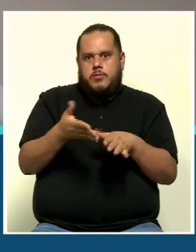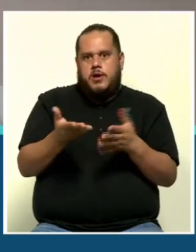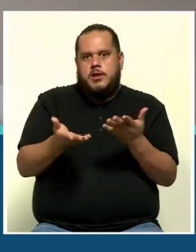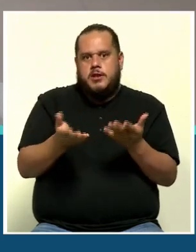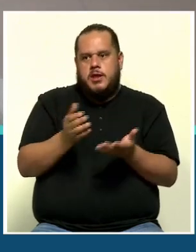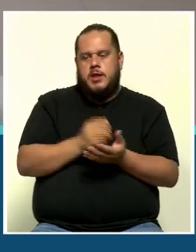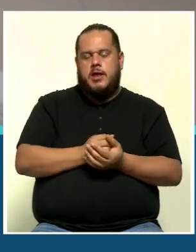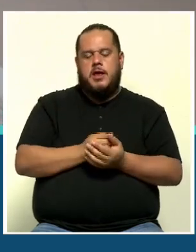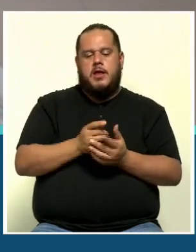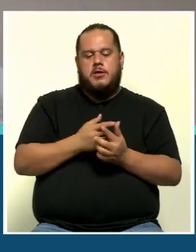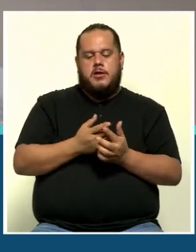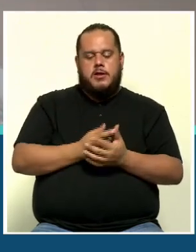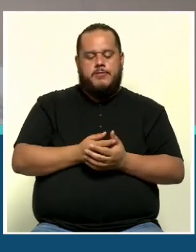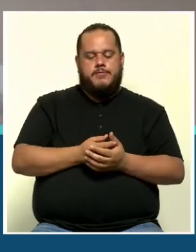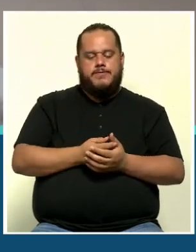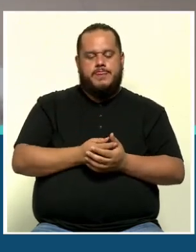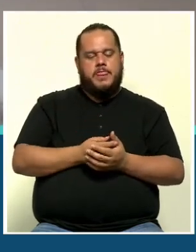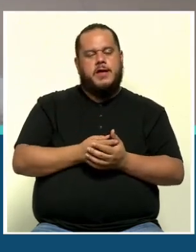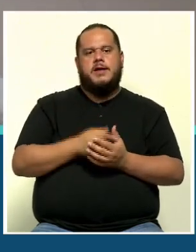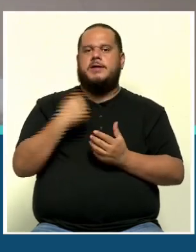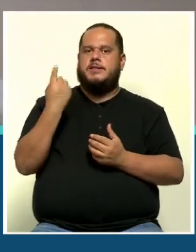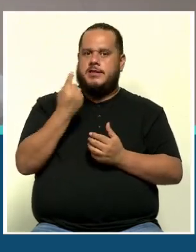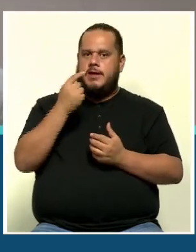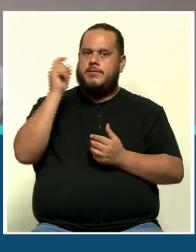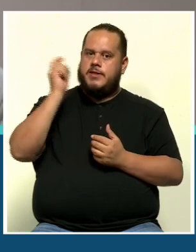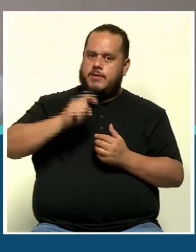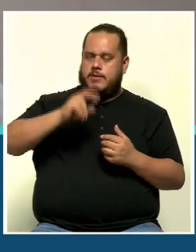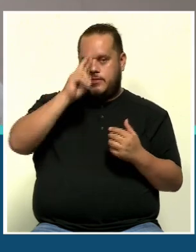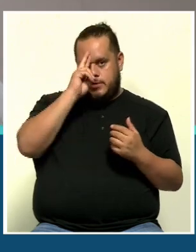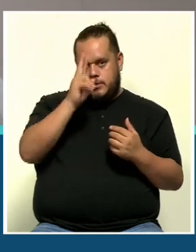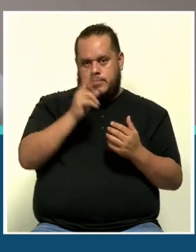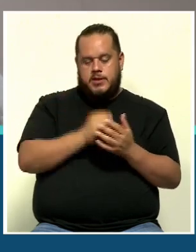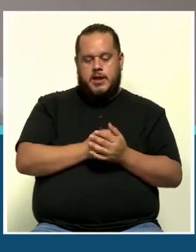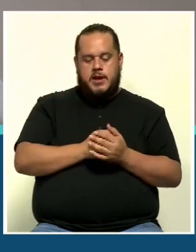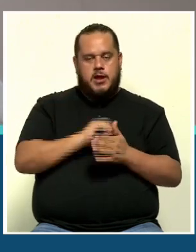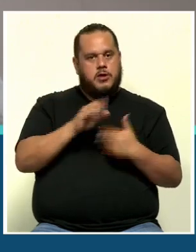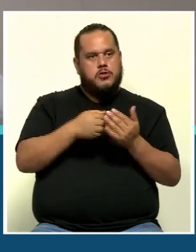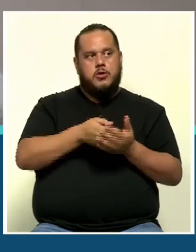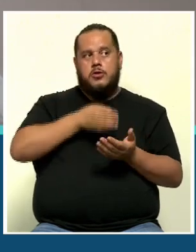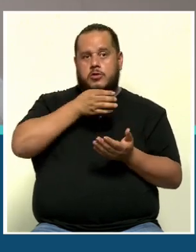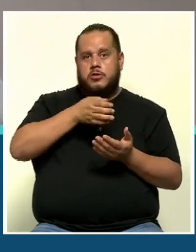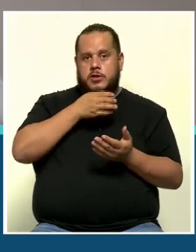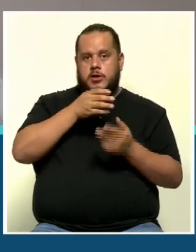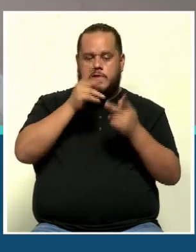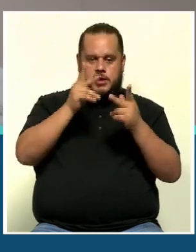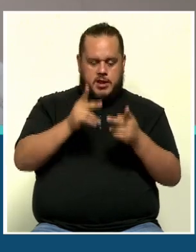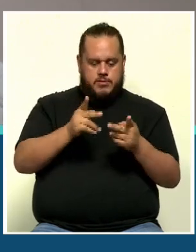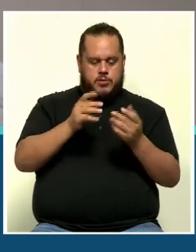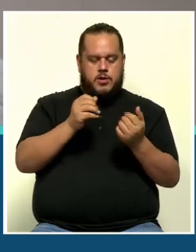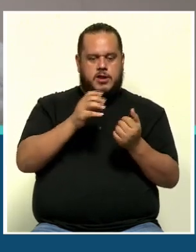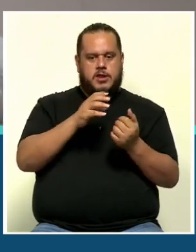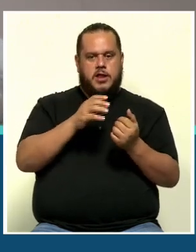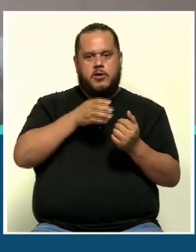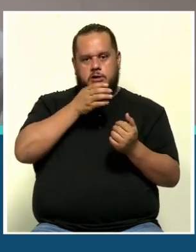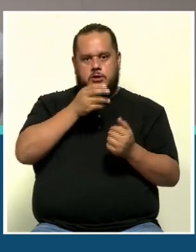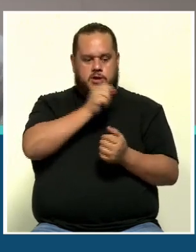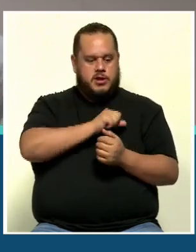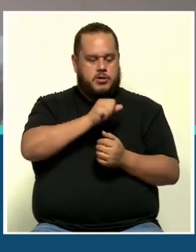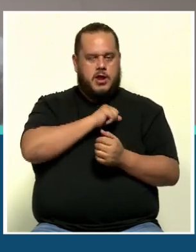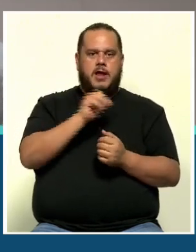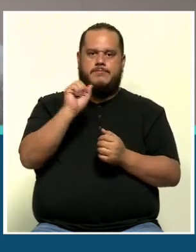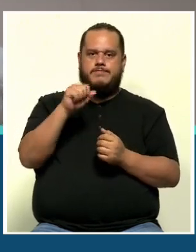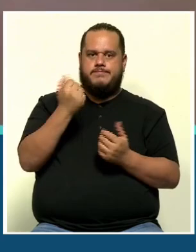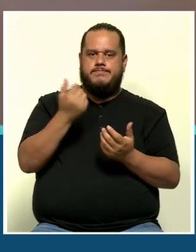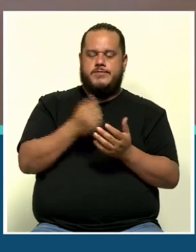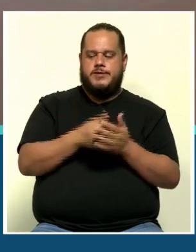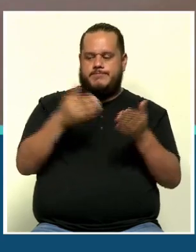muchos daños. Entonces sí, siempre respetar los consejos de las autoridades y sí, estar atento,